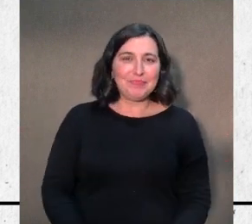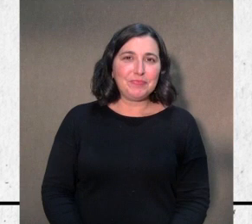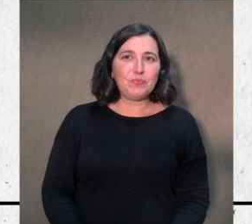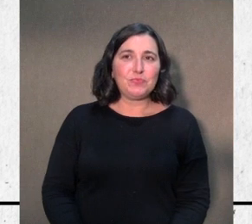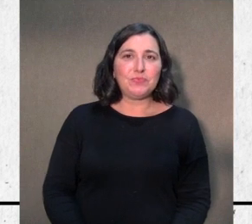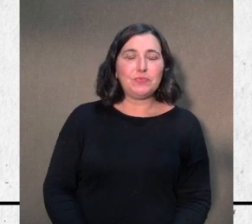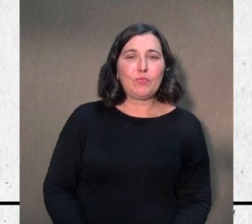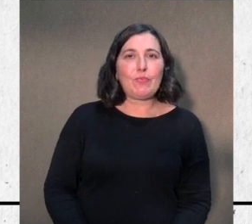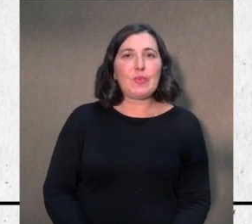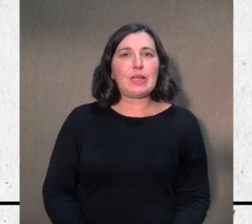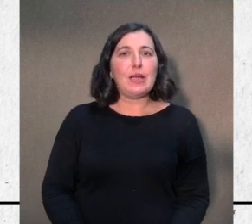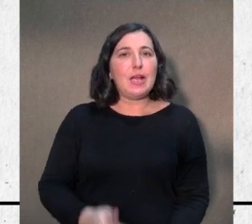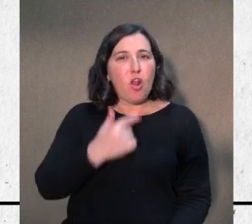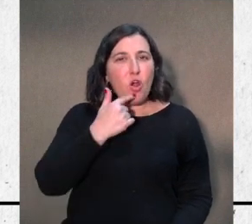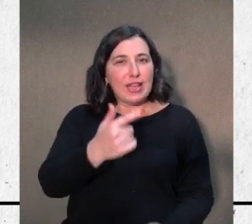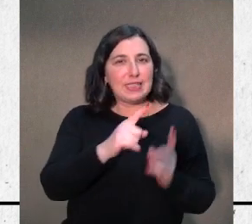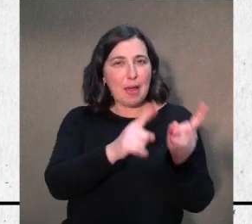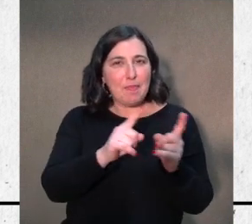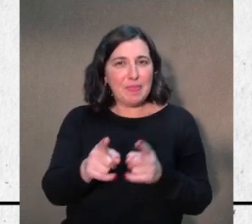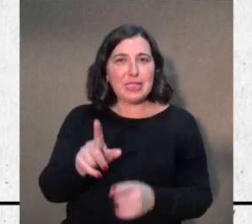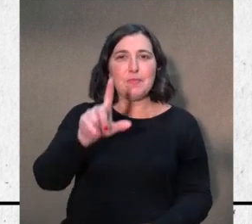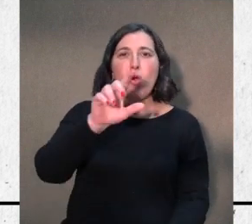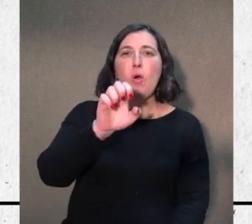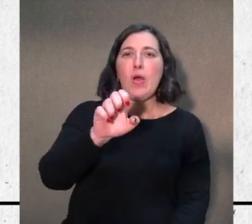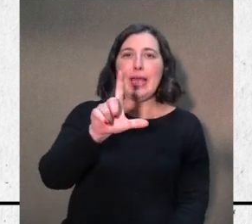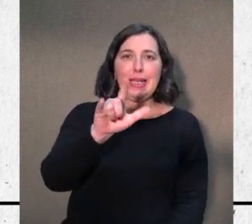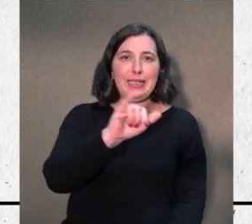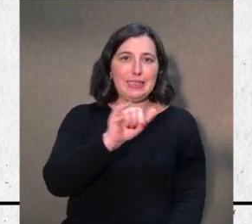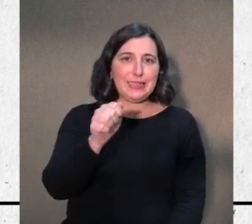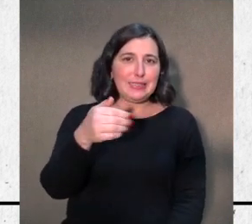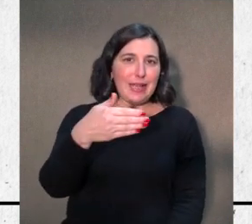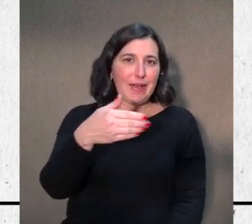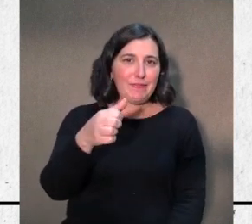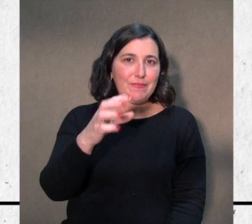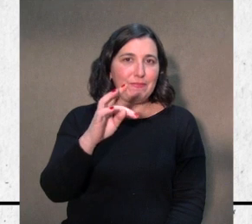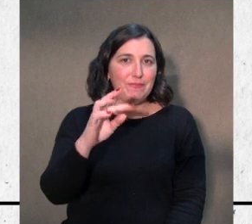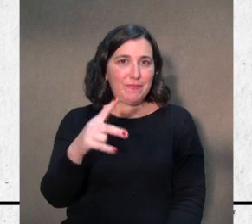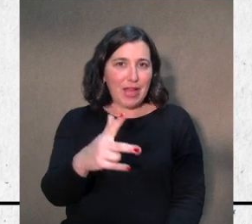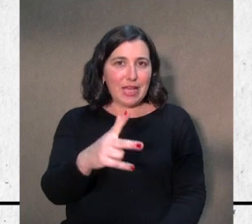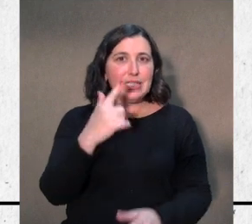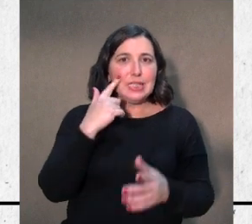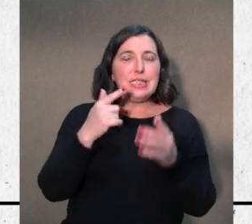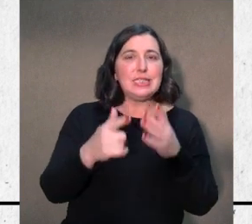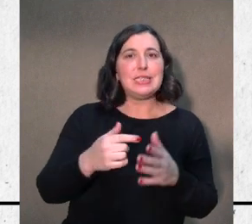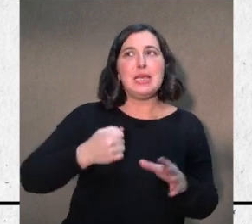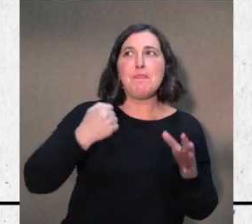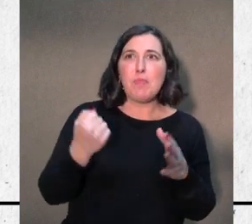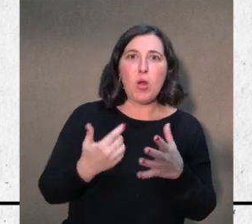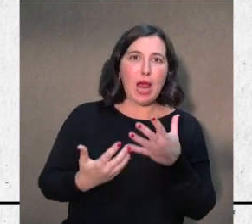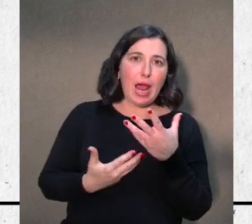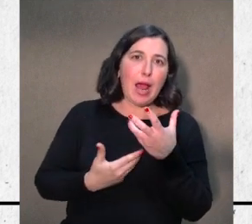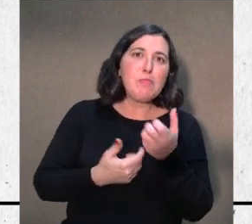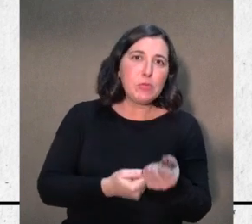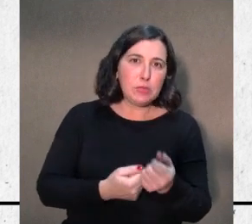lo importante que en definitiva es sostener esos procesos que todos tienen impedimentos o tienen logros o